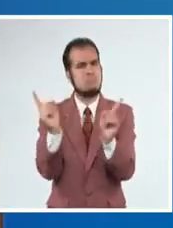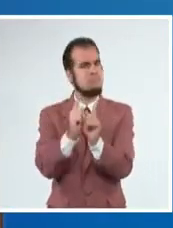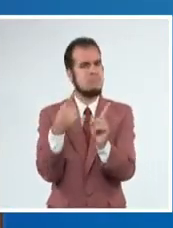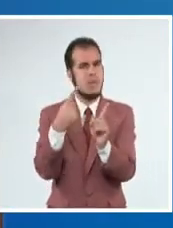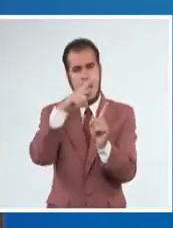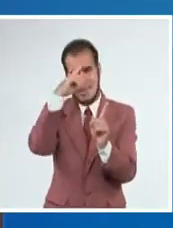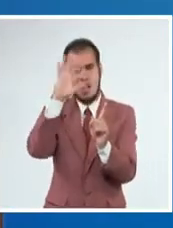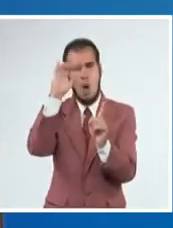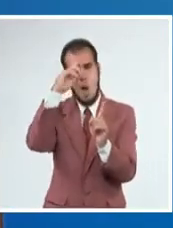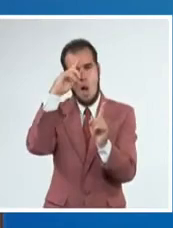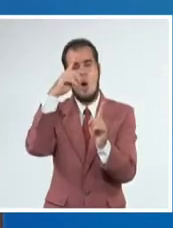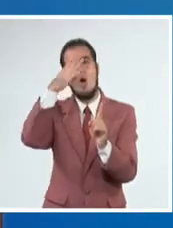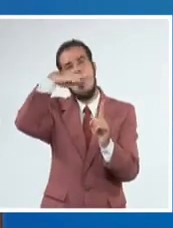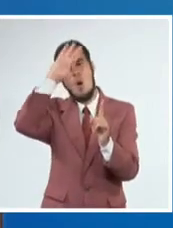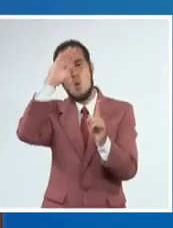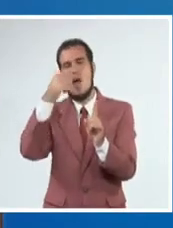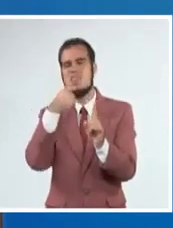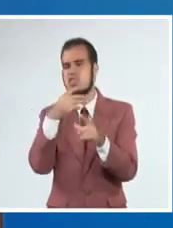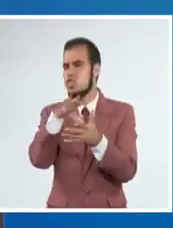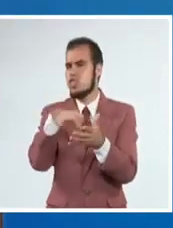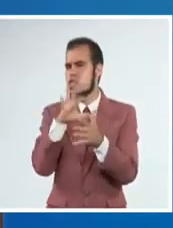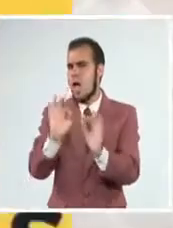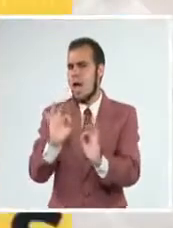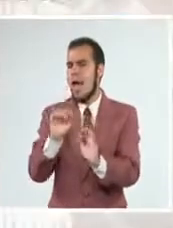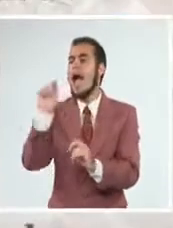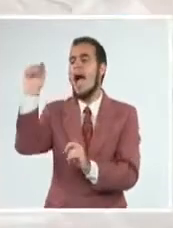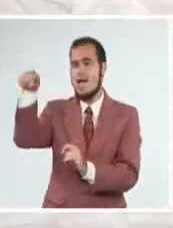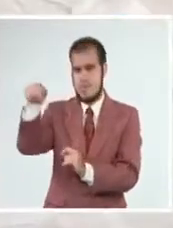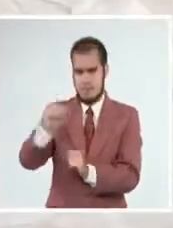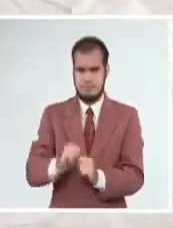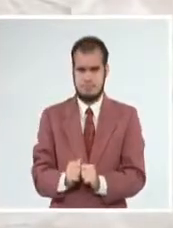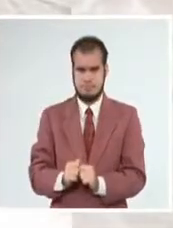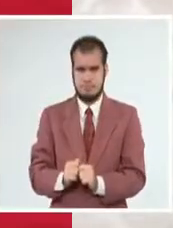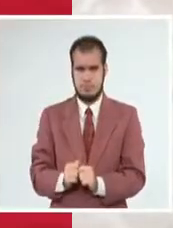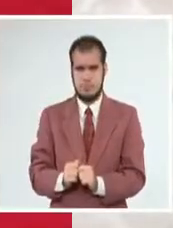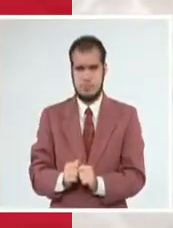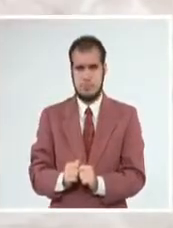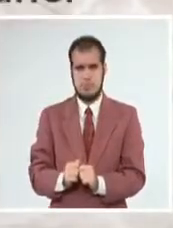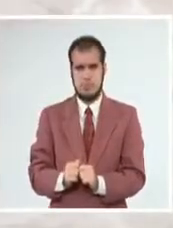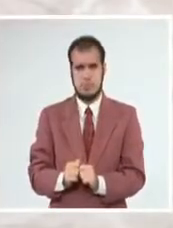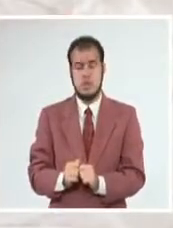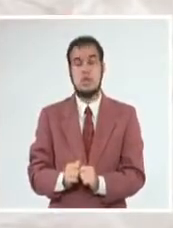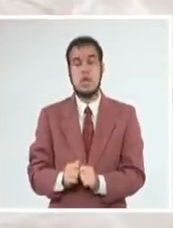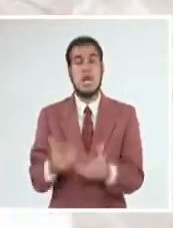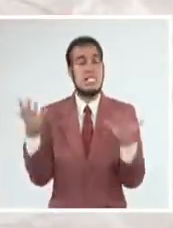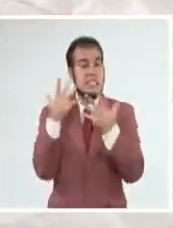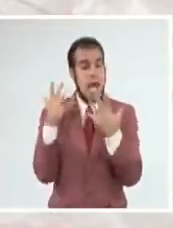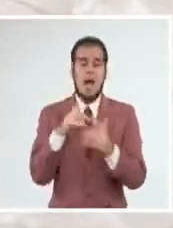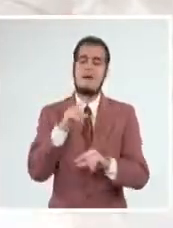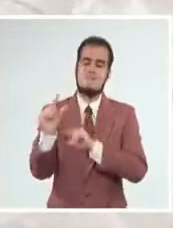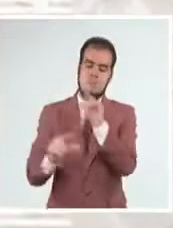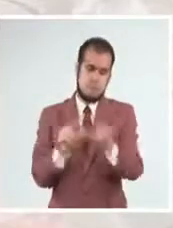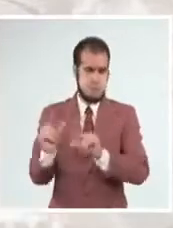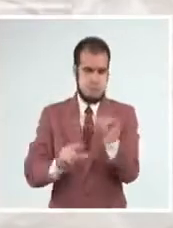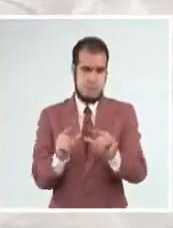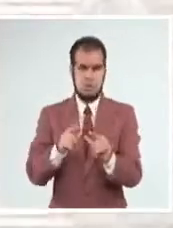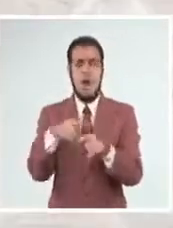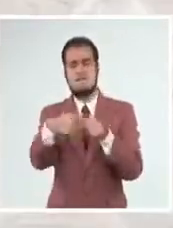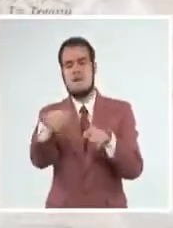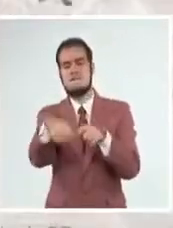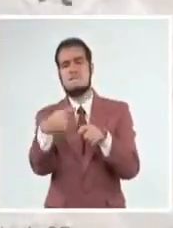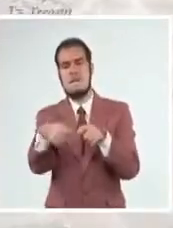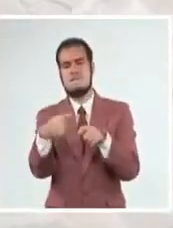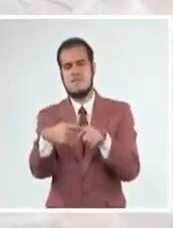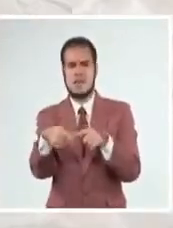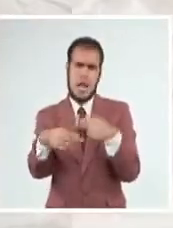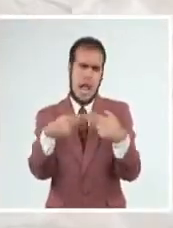York. Y usaron a agentes pagados por el gobierno de los Estados Unidos que han cometido actos